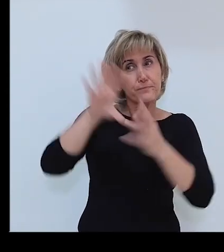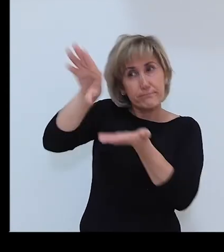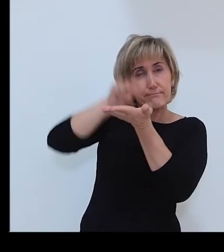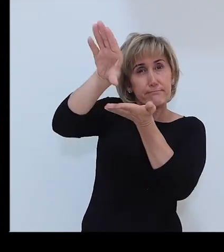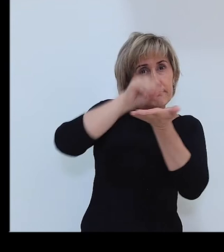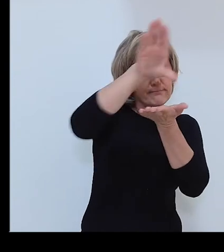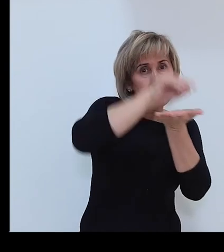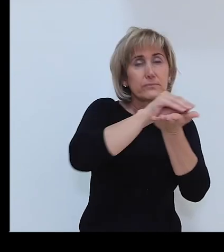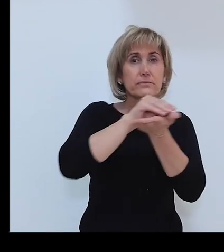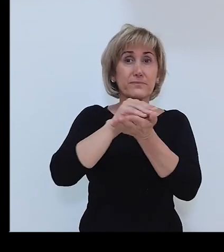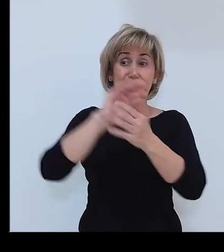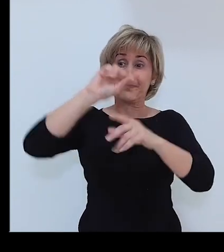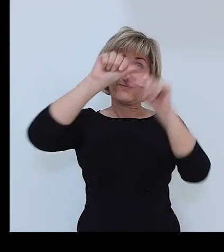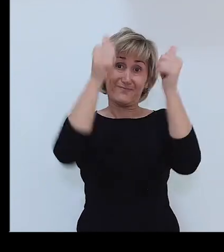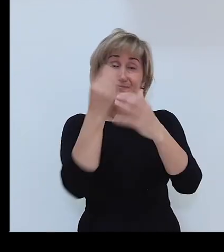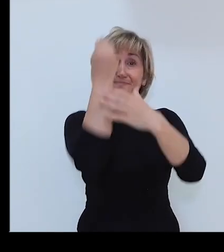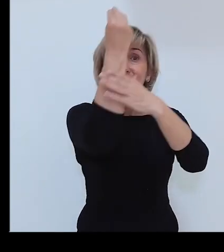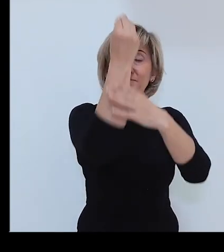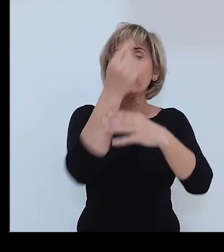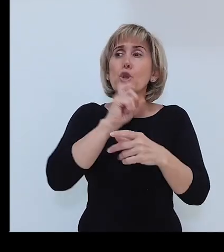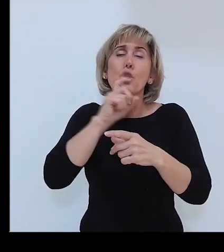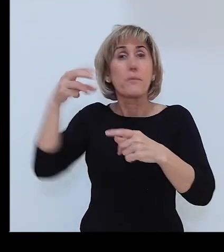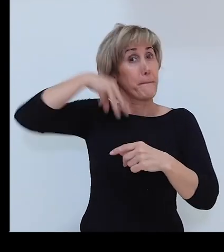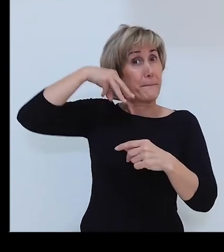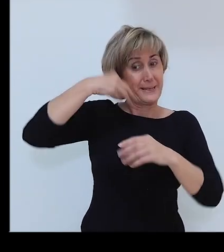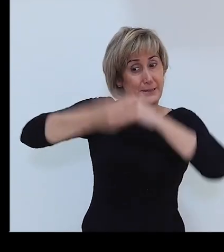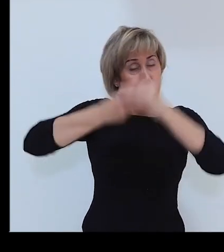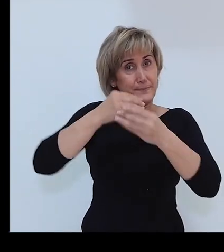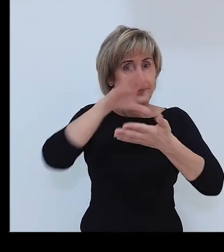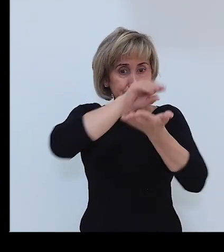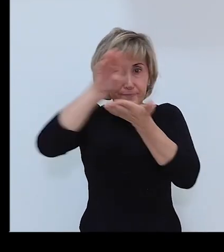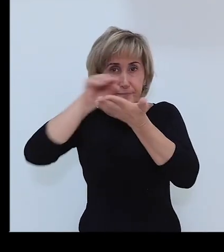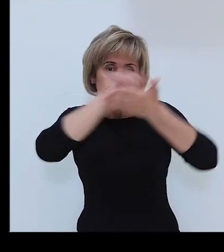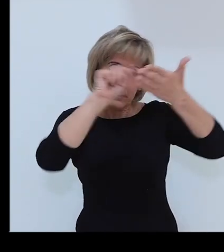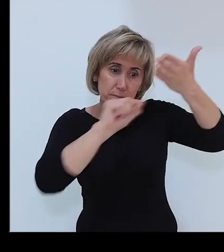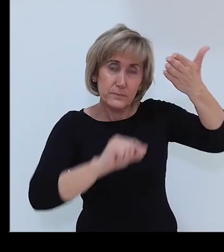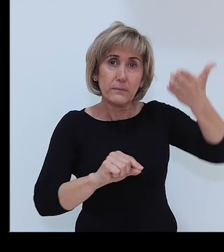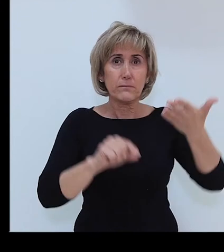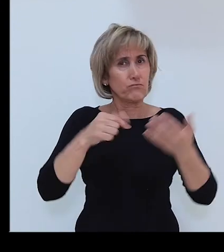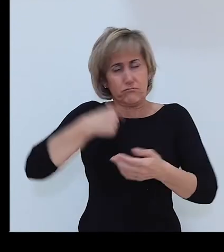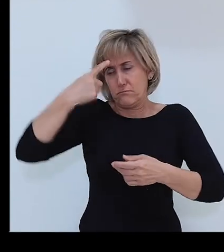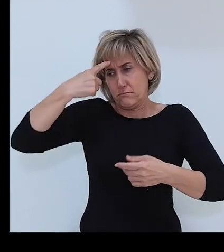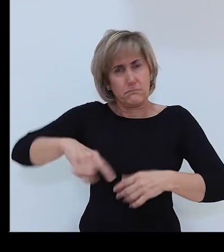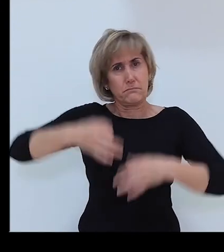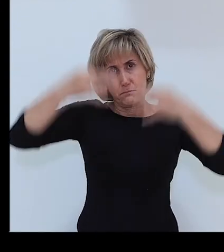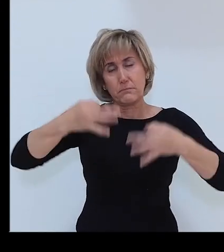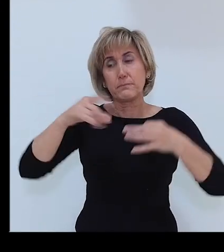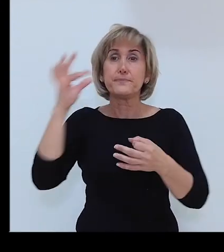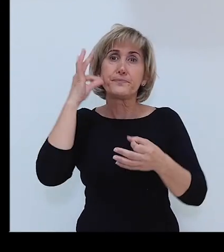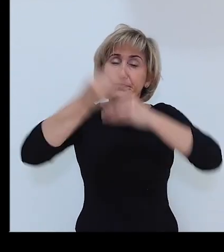sociológica se reescribirán incorporando la figura y la obra de Henri Martineau. No